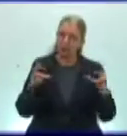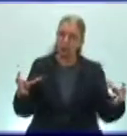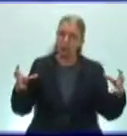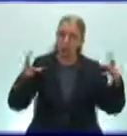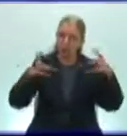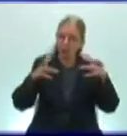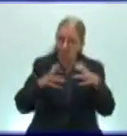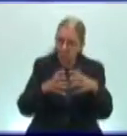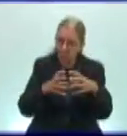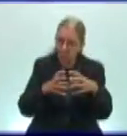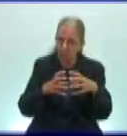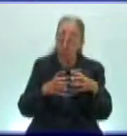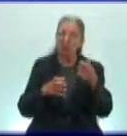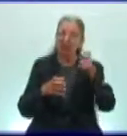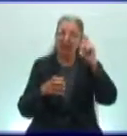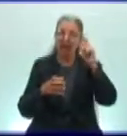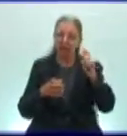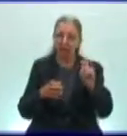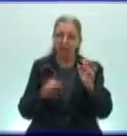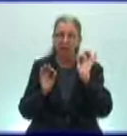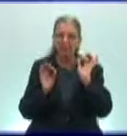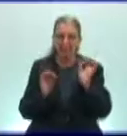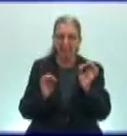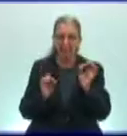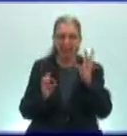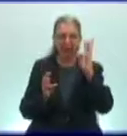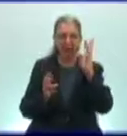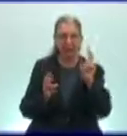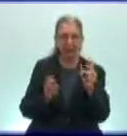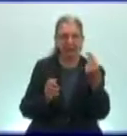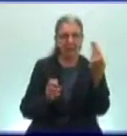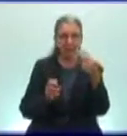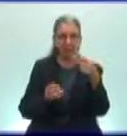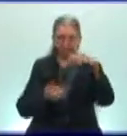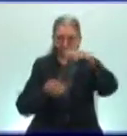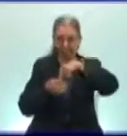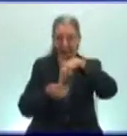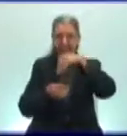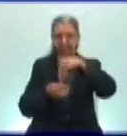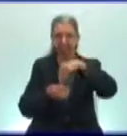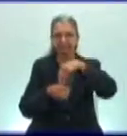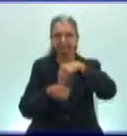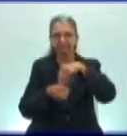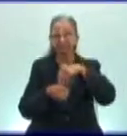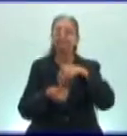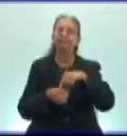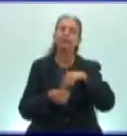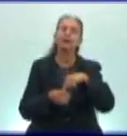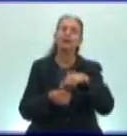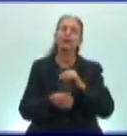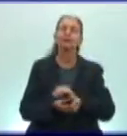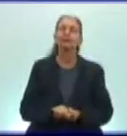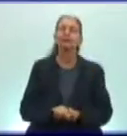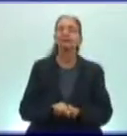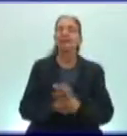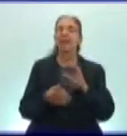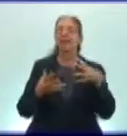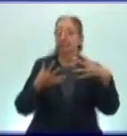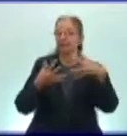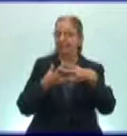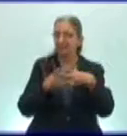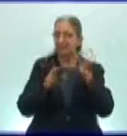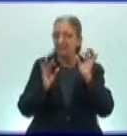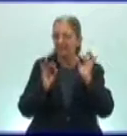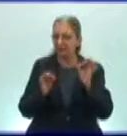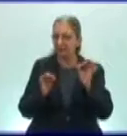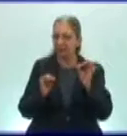átomos que tiene igual número de protones en su núcleo. Es decir, que la cantidad de protones coincida.